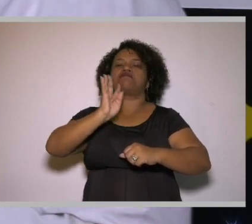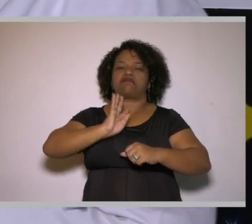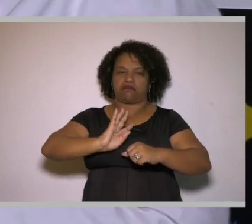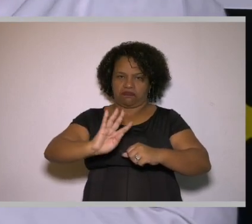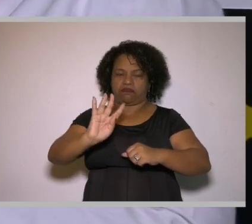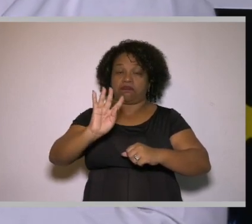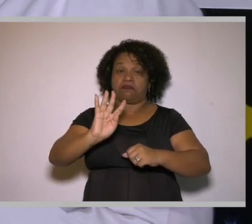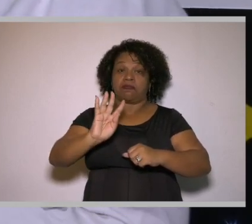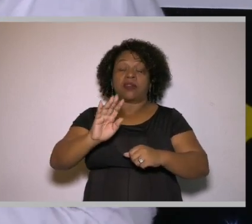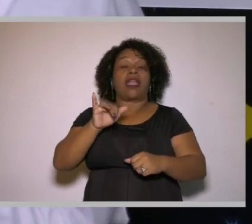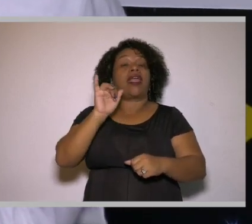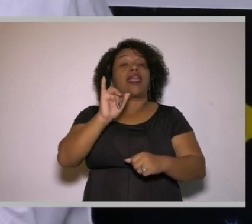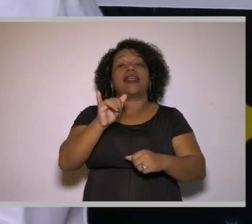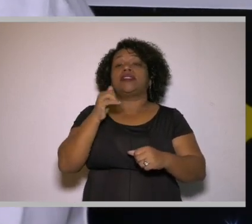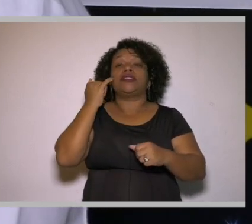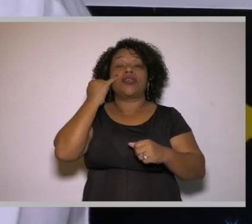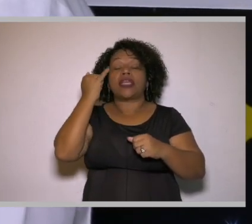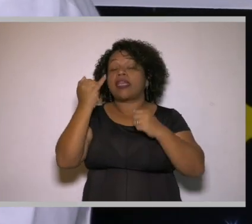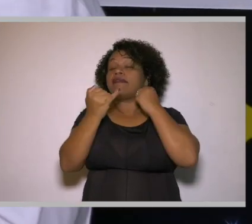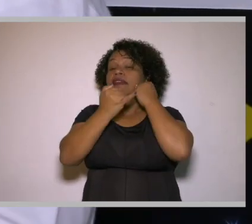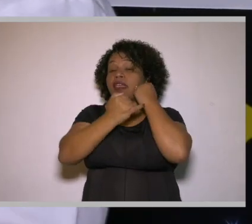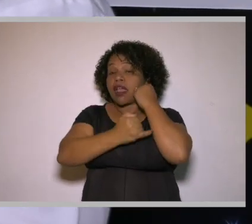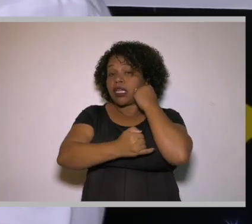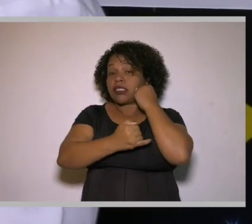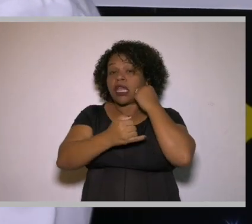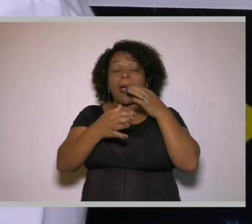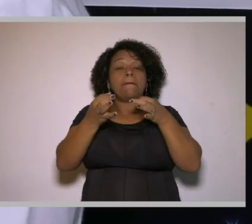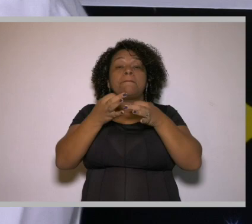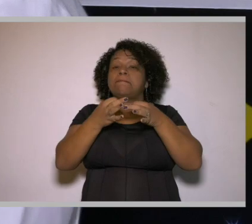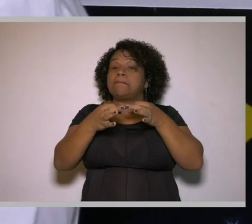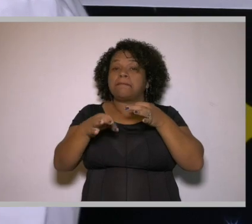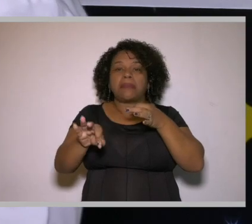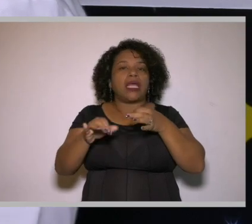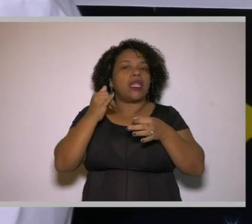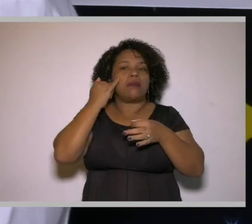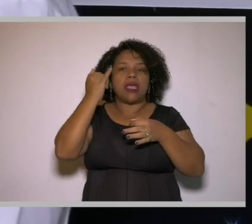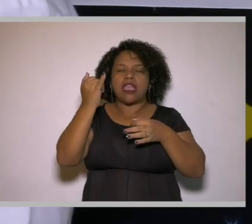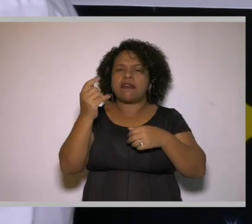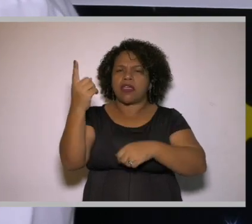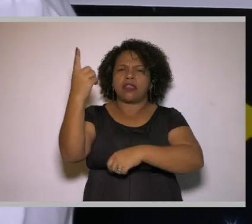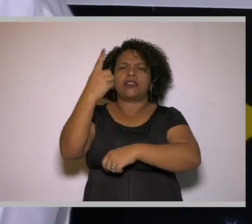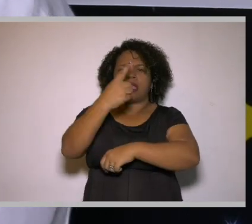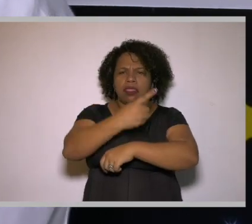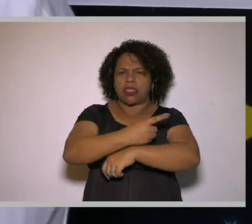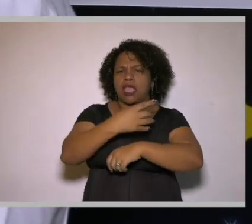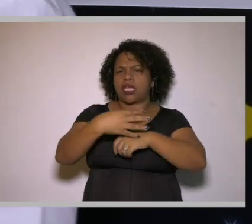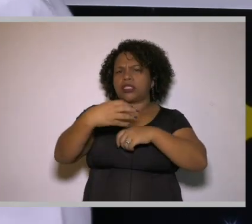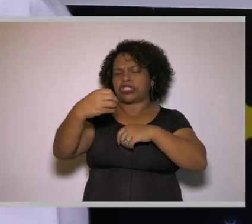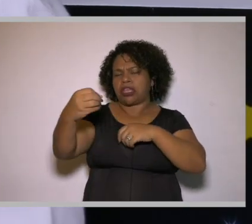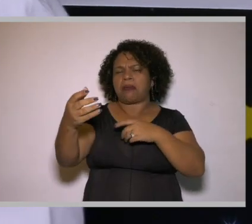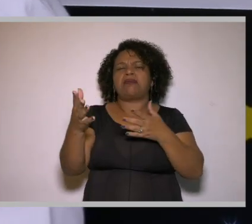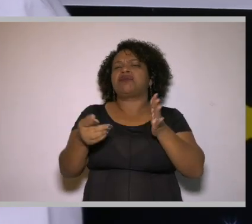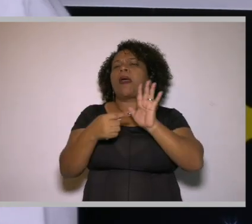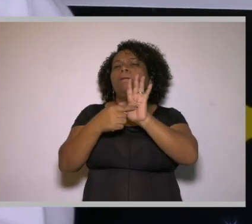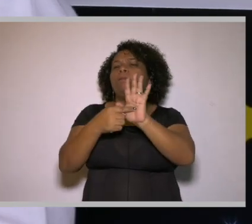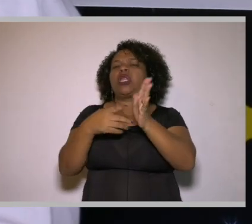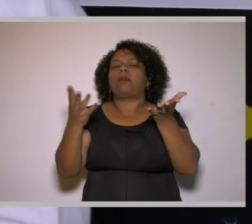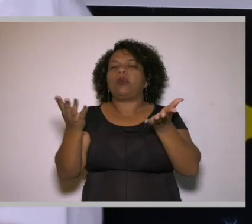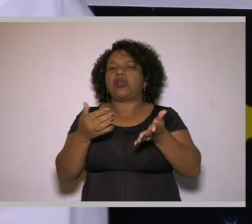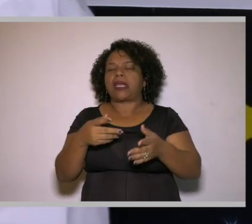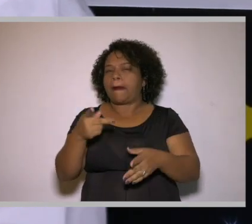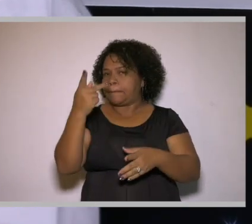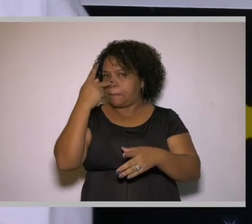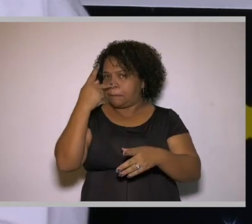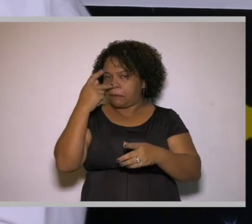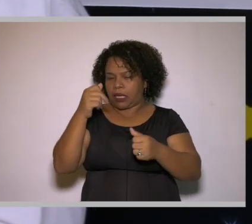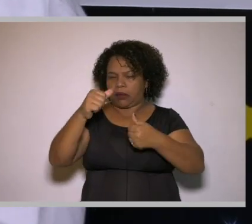por ejemplo, se le va a hacer al niño una circuncisión o una hernia. Son procedimientos ambulatorios que se pueden ir a la casa. Perfecto. Pero